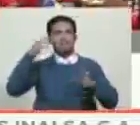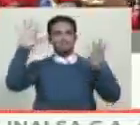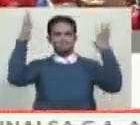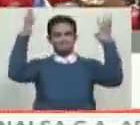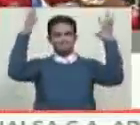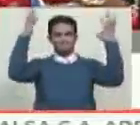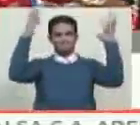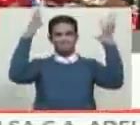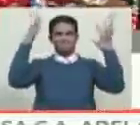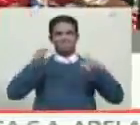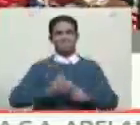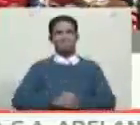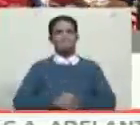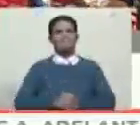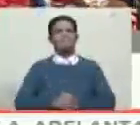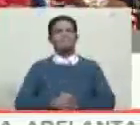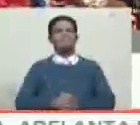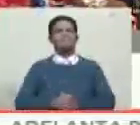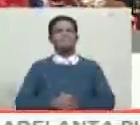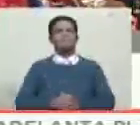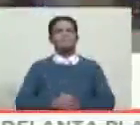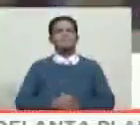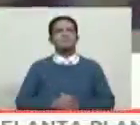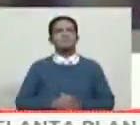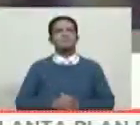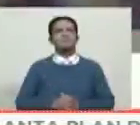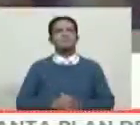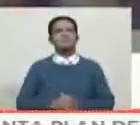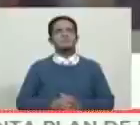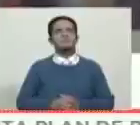Arriba. ¡Saludo solidario!